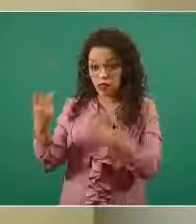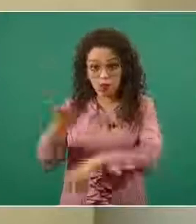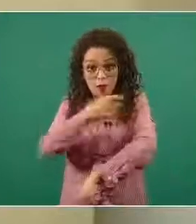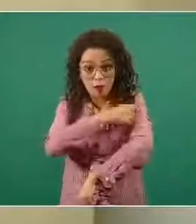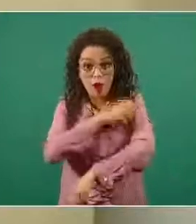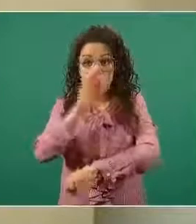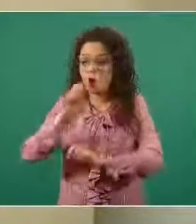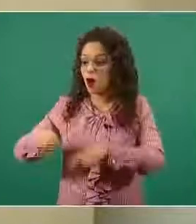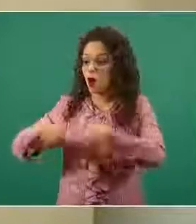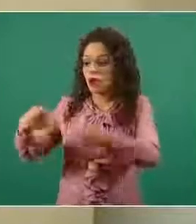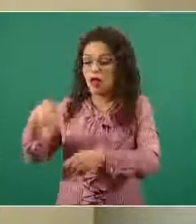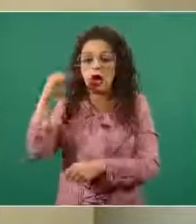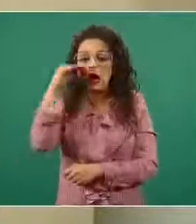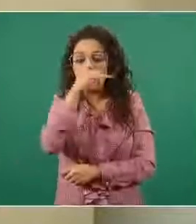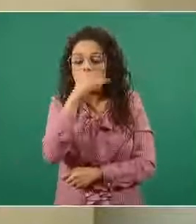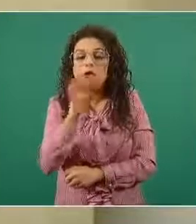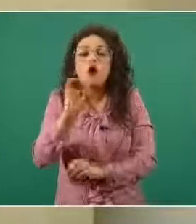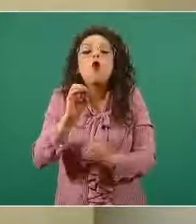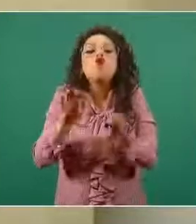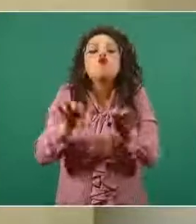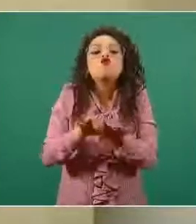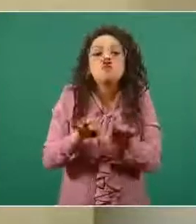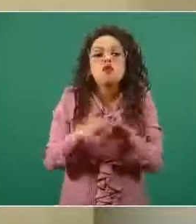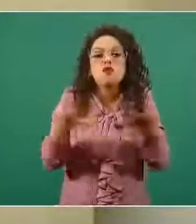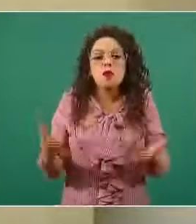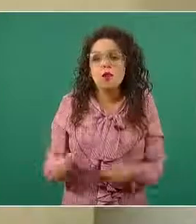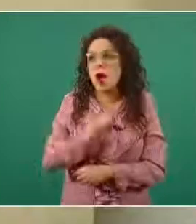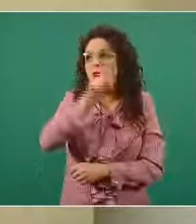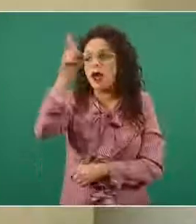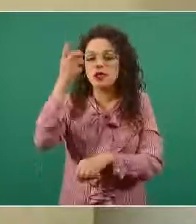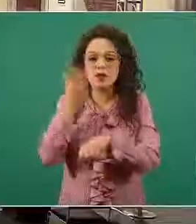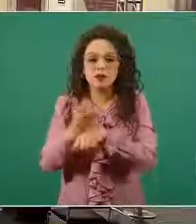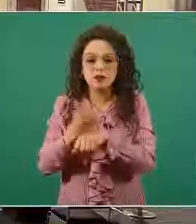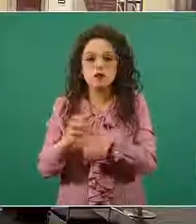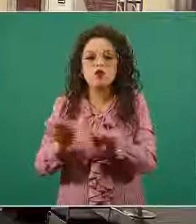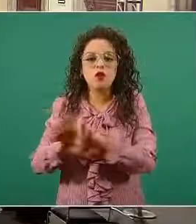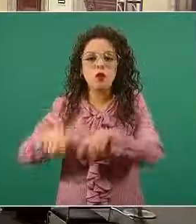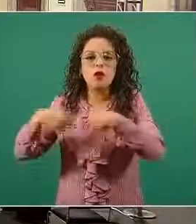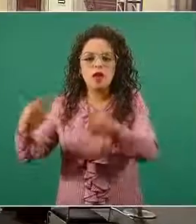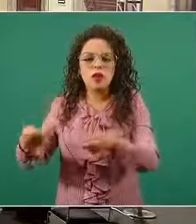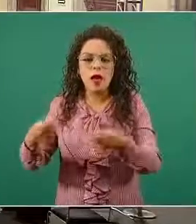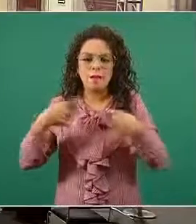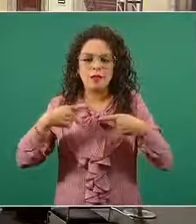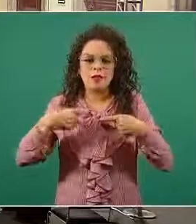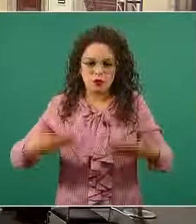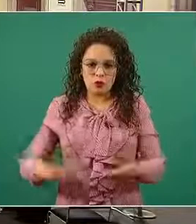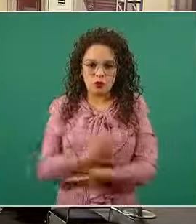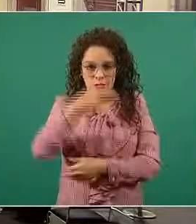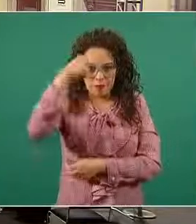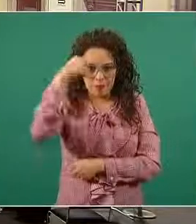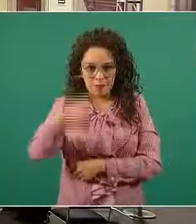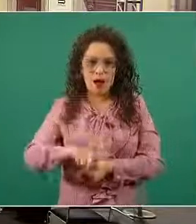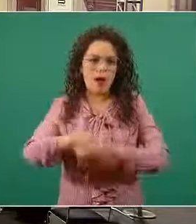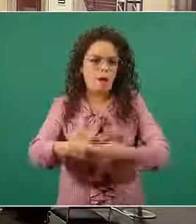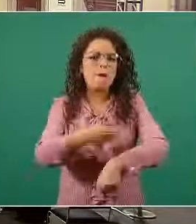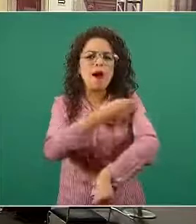va a ser la vacuna allá para nuestros compatriotas. Gracias. Muchísimas gracias y le solicitaríamos al director general